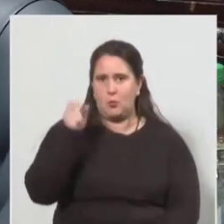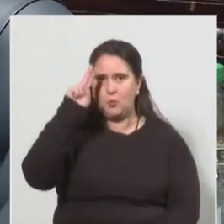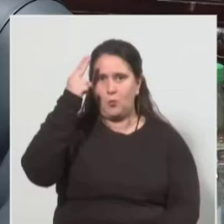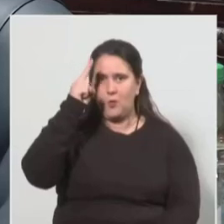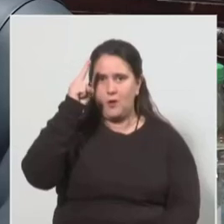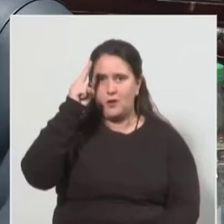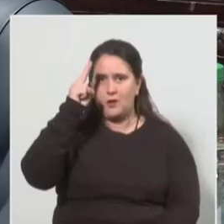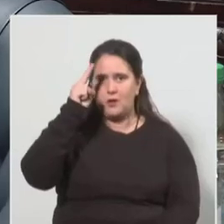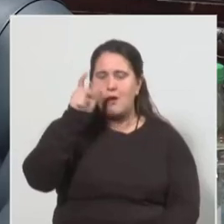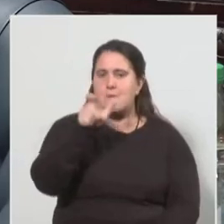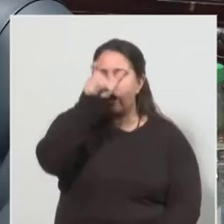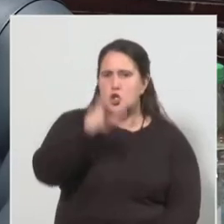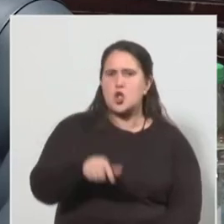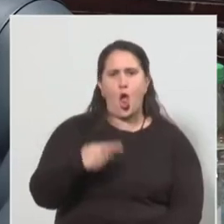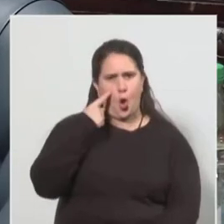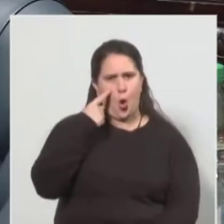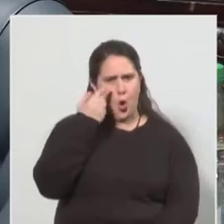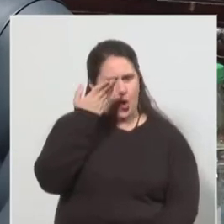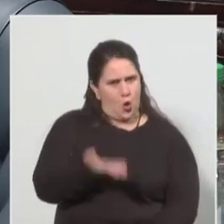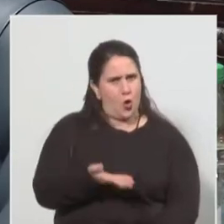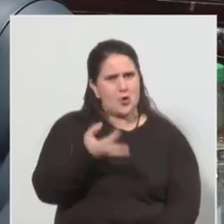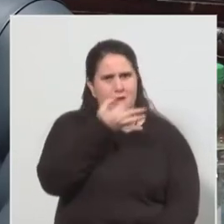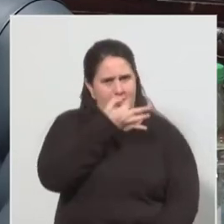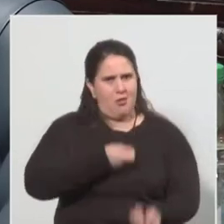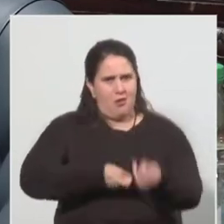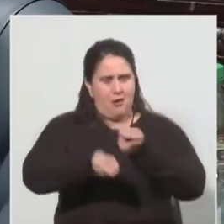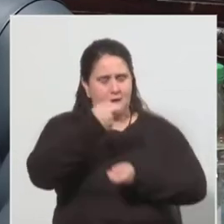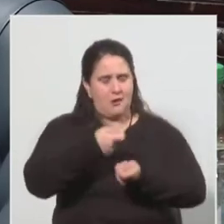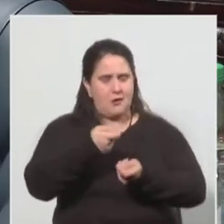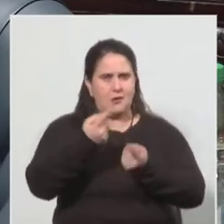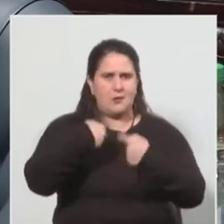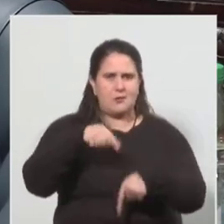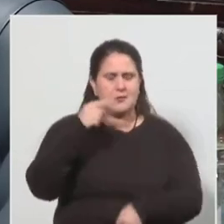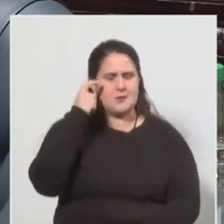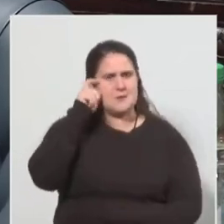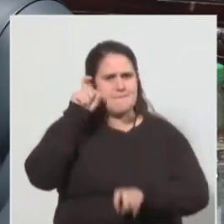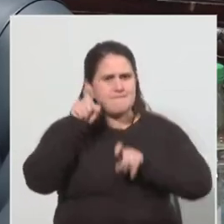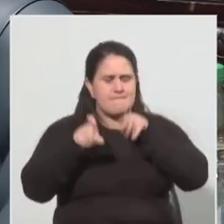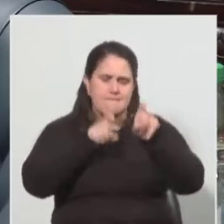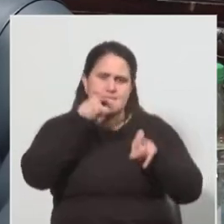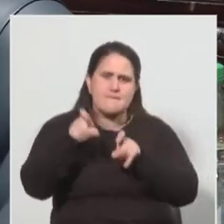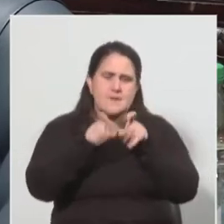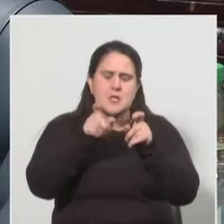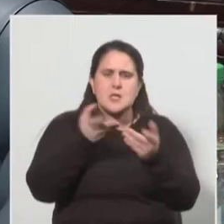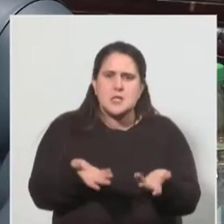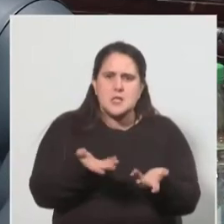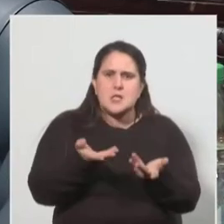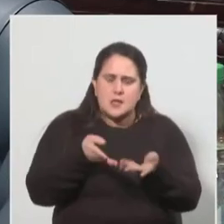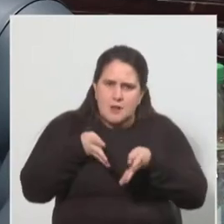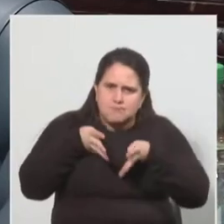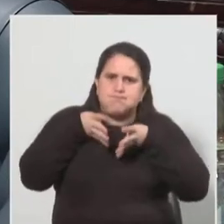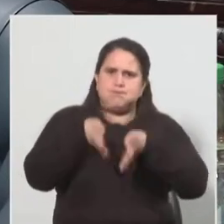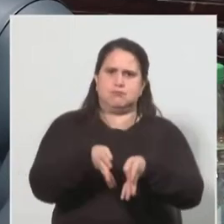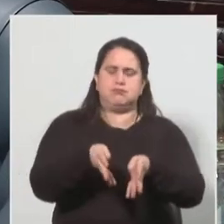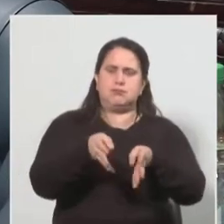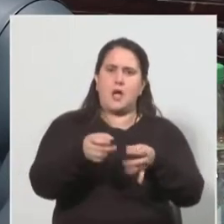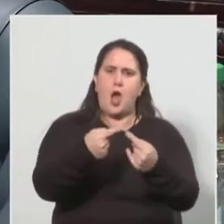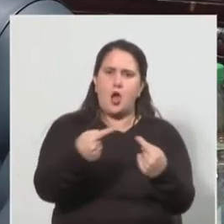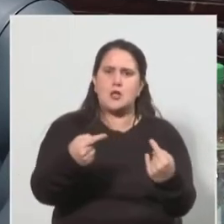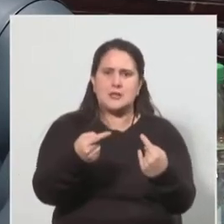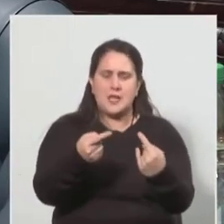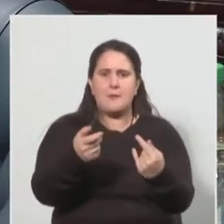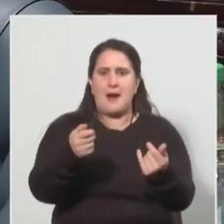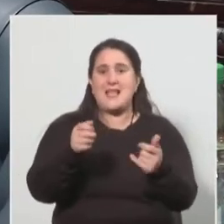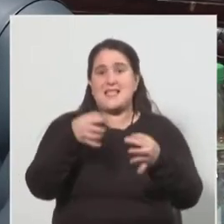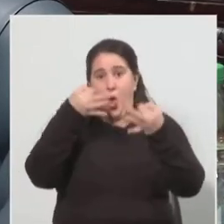uruguayo, a un conocido narcotraficante nos plantea no solo los desafíos operativos para las fuerzas